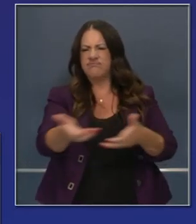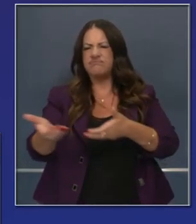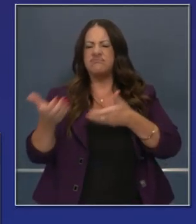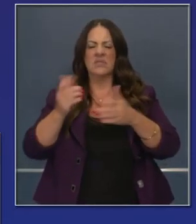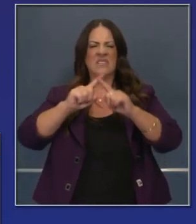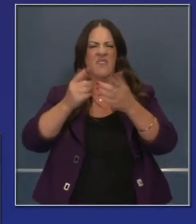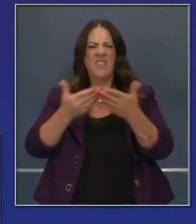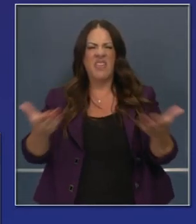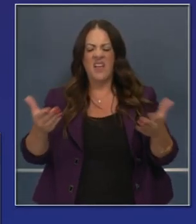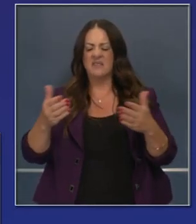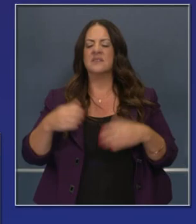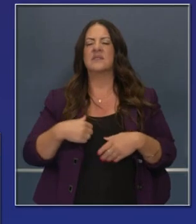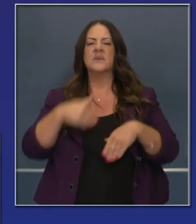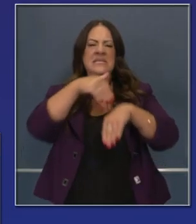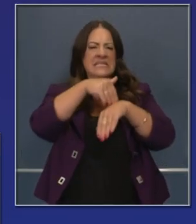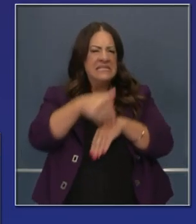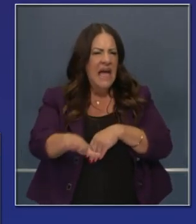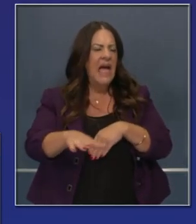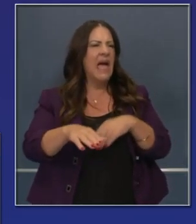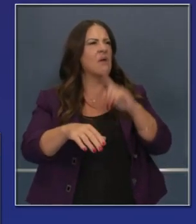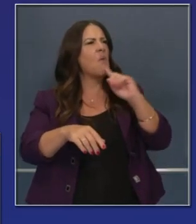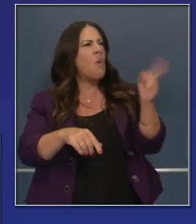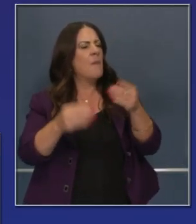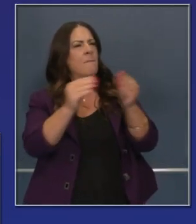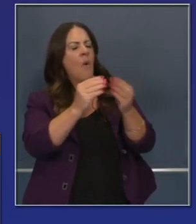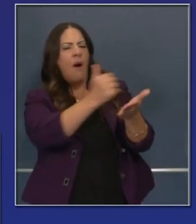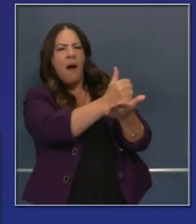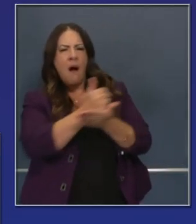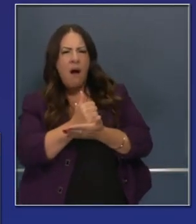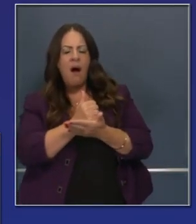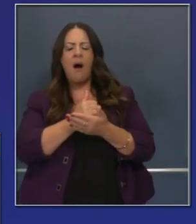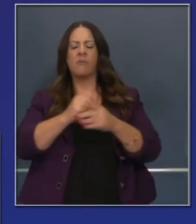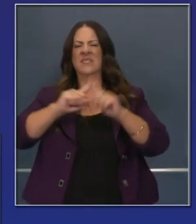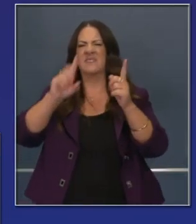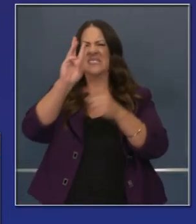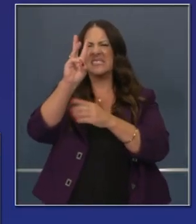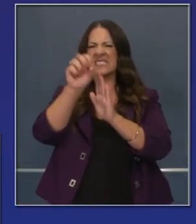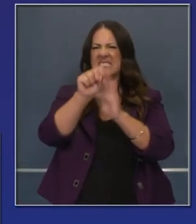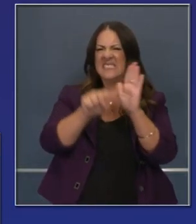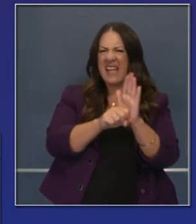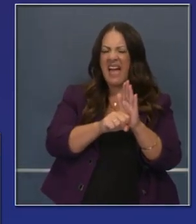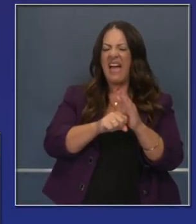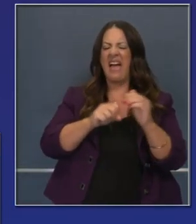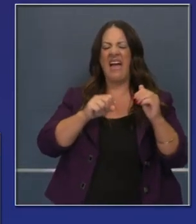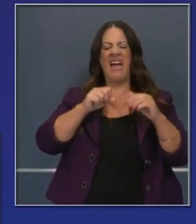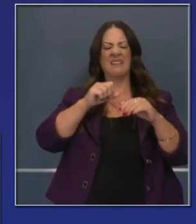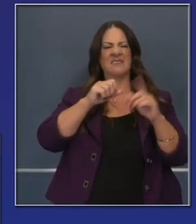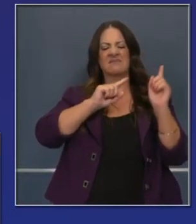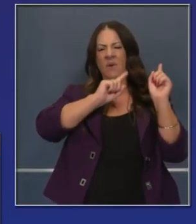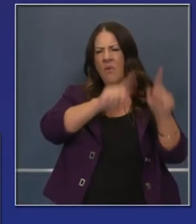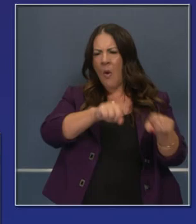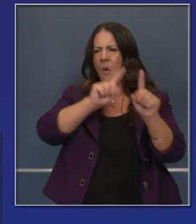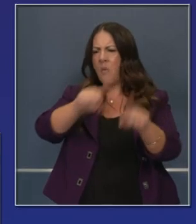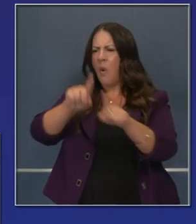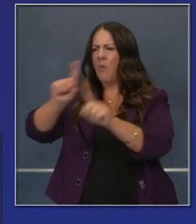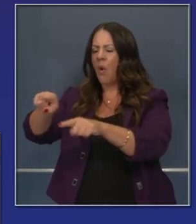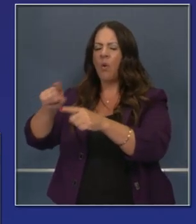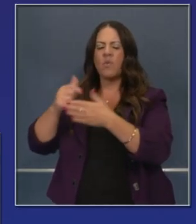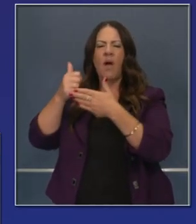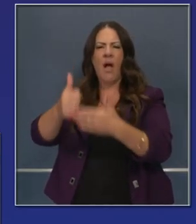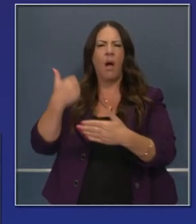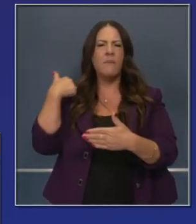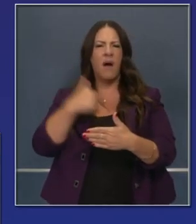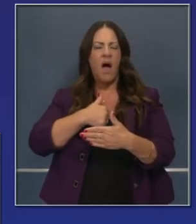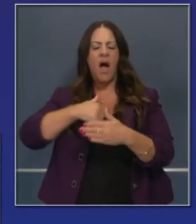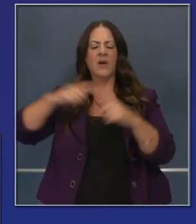de ayuda mutuo nos está enviando más recursos, más allá de lo que tenemos. De 6 estados distintos proviene